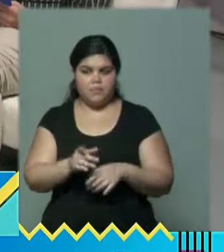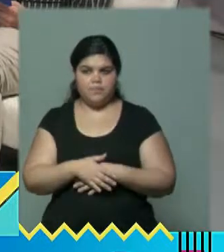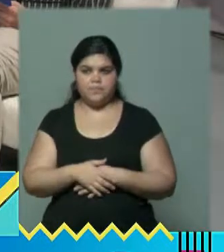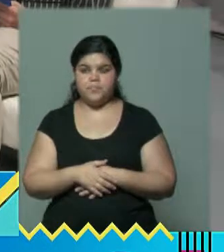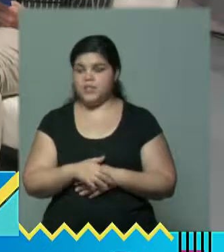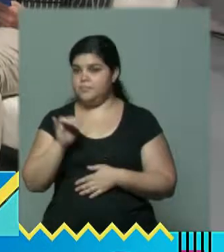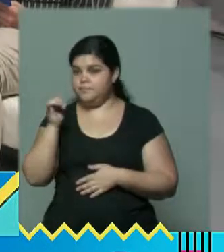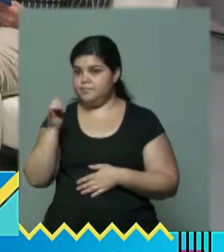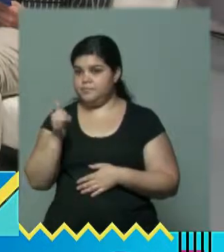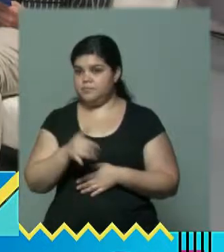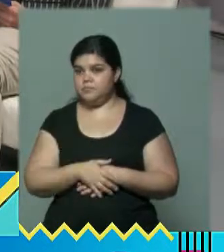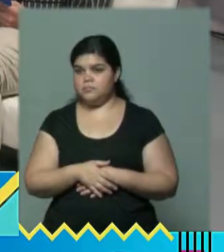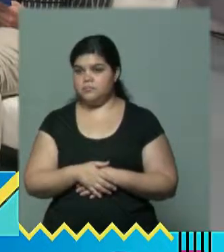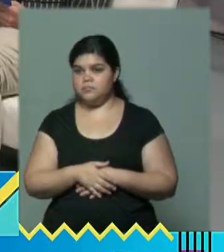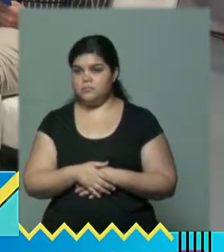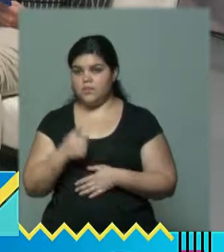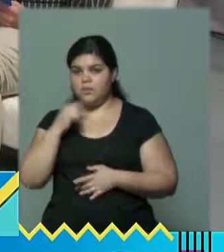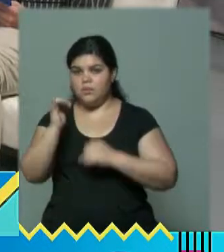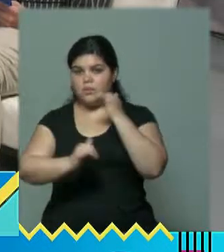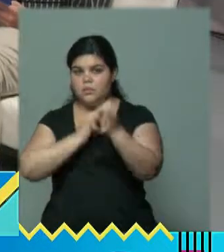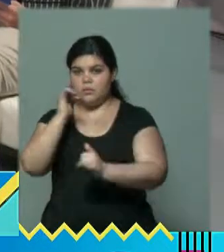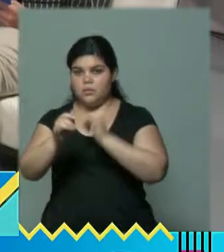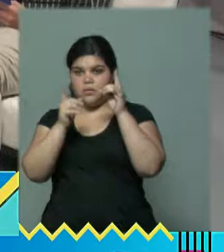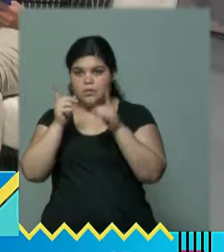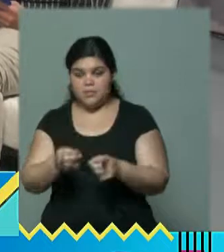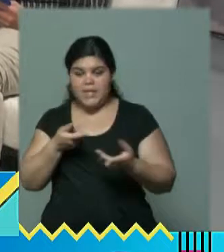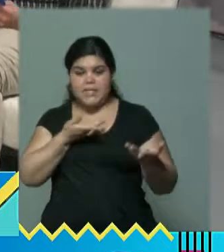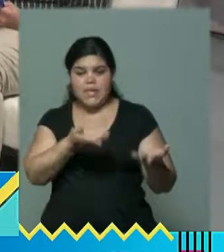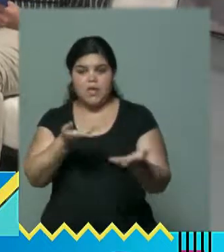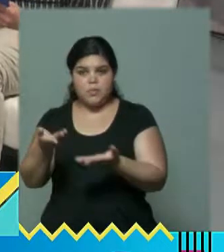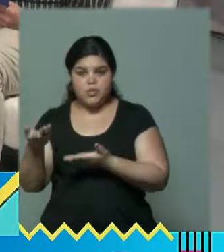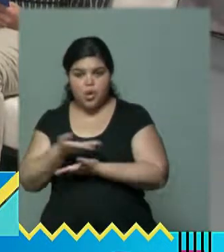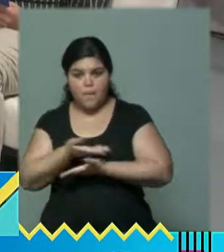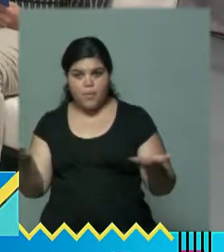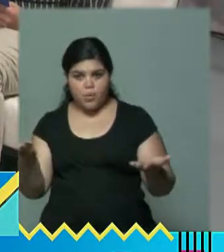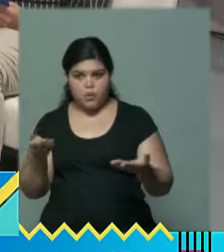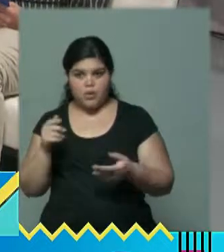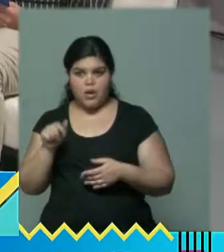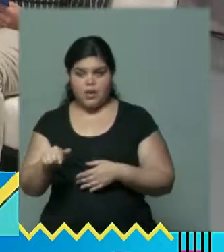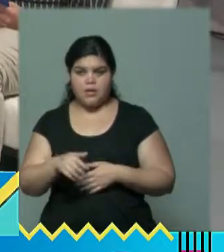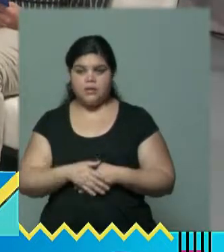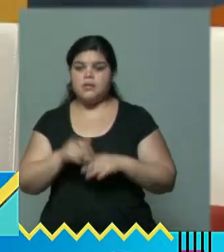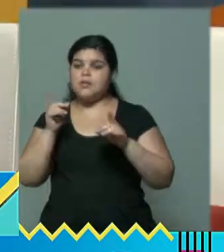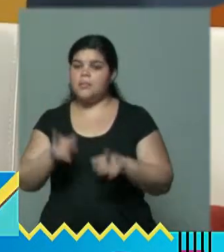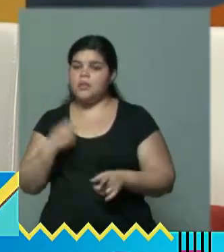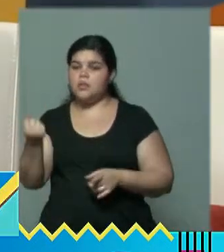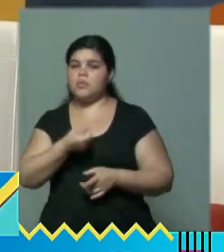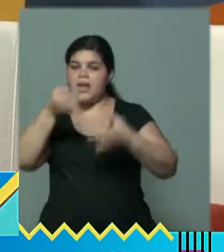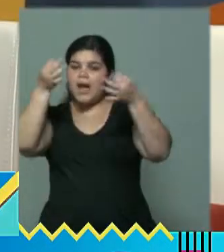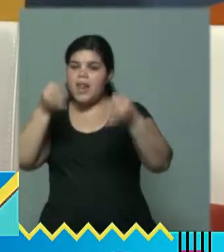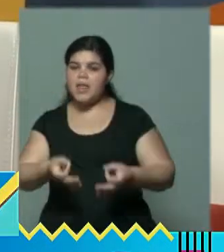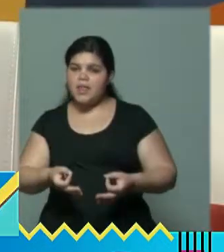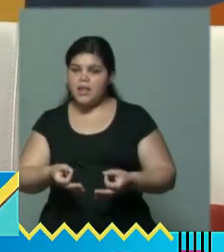yo digo, lo que hay que ver además del servicio público que se presta es la calidad del producto que se